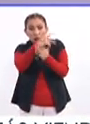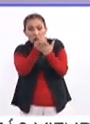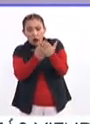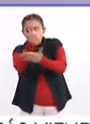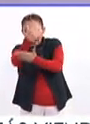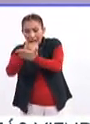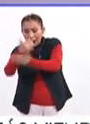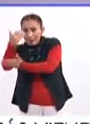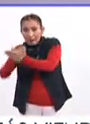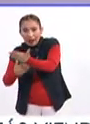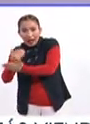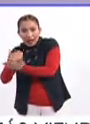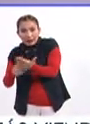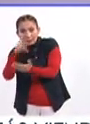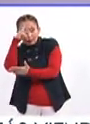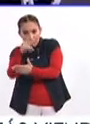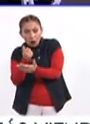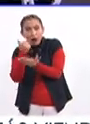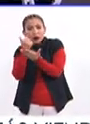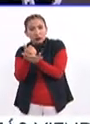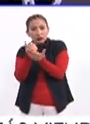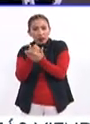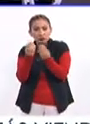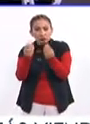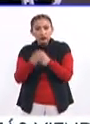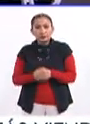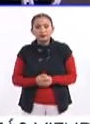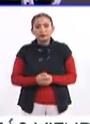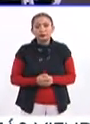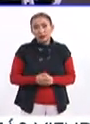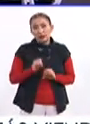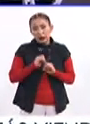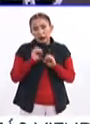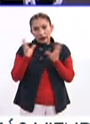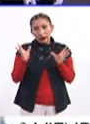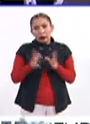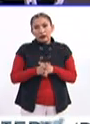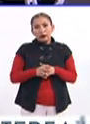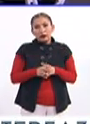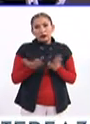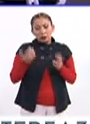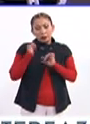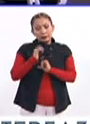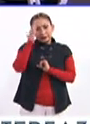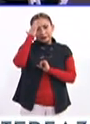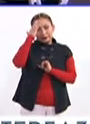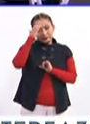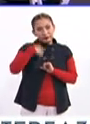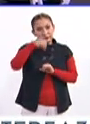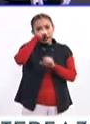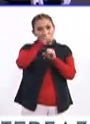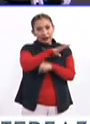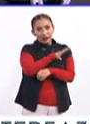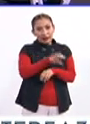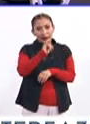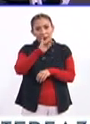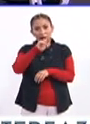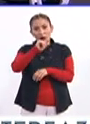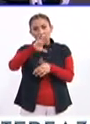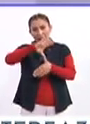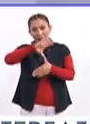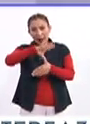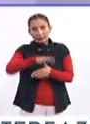programas en los cuales México ha participado muy activamente y que, por supuesto, encabeza y engloba la Secretaría General